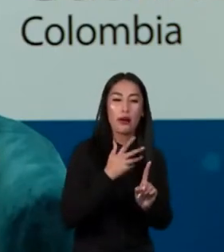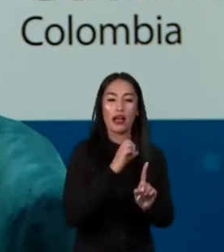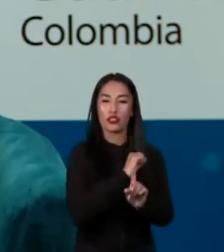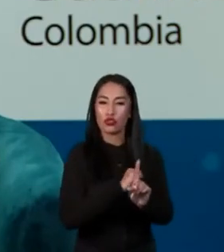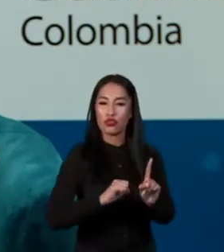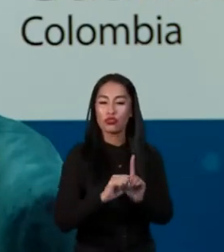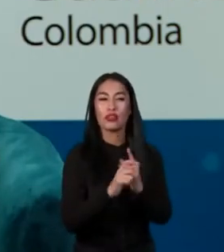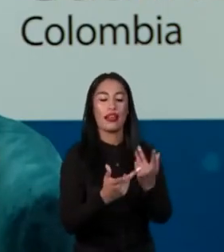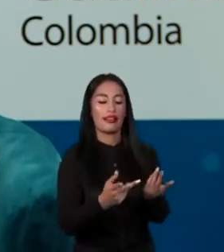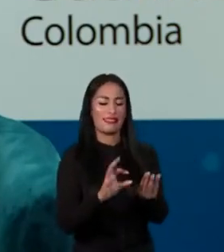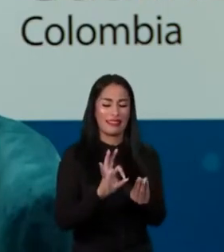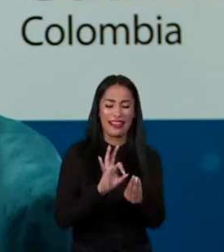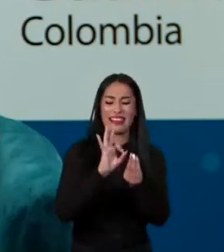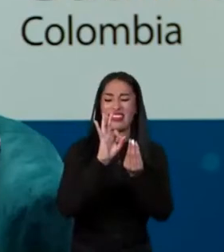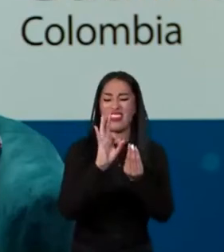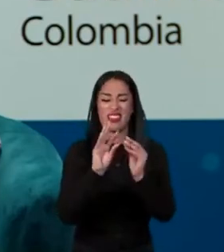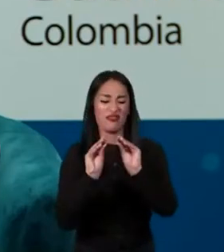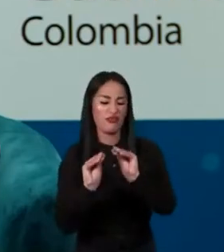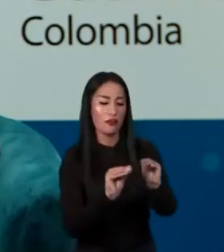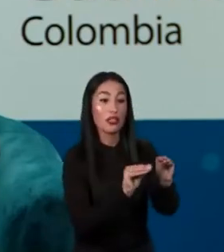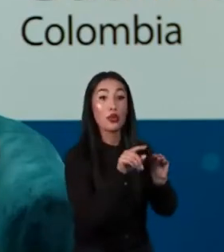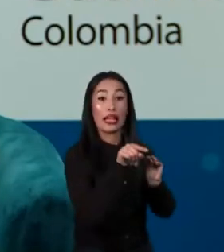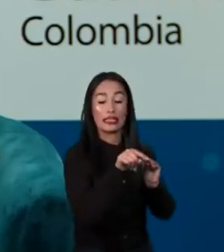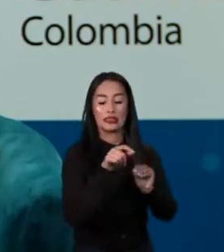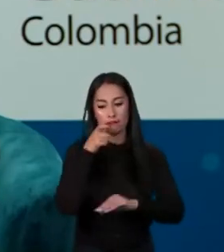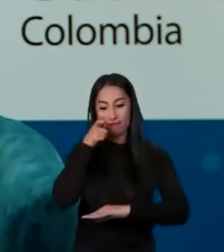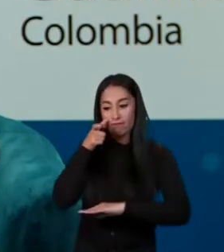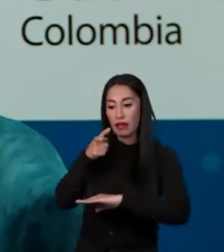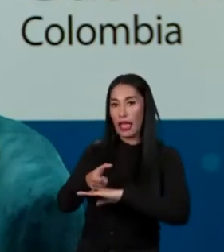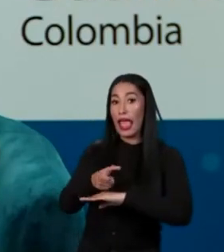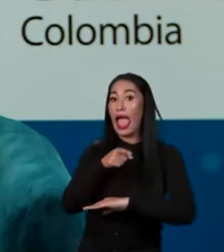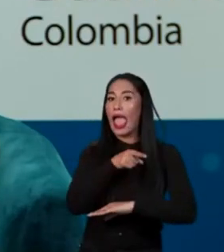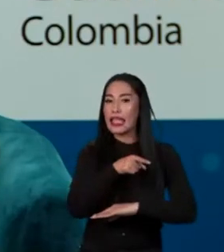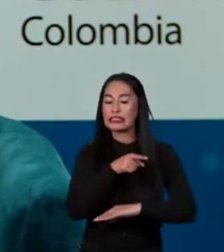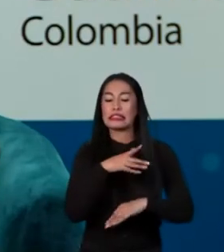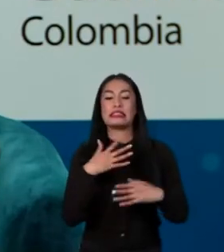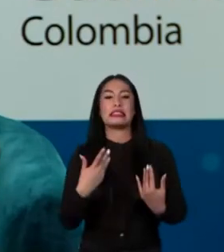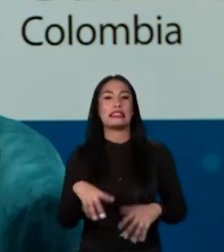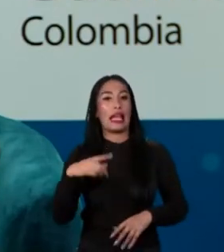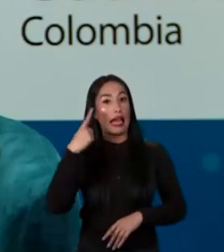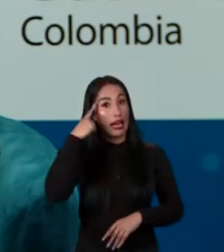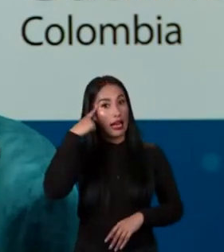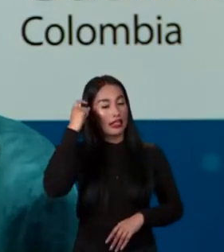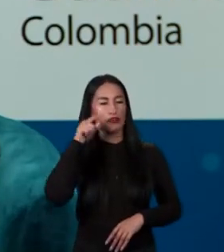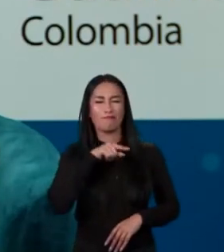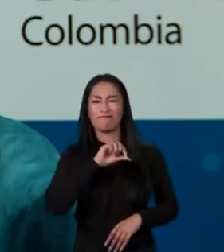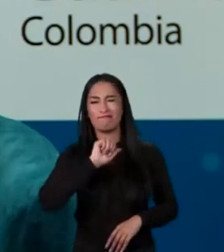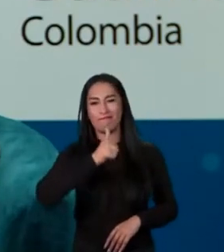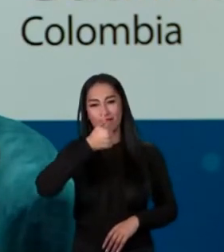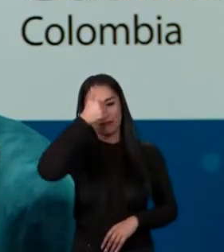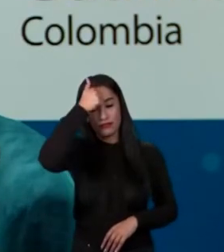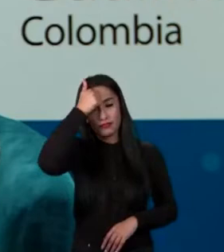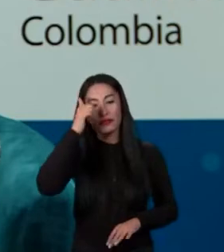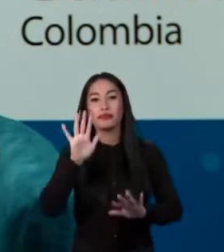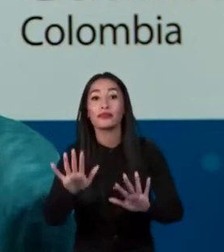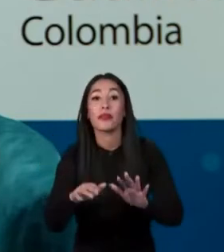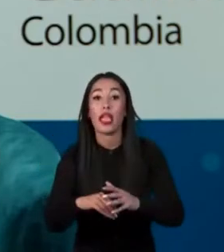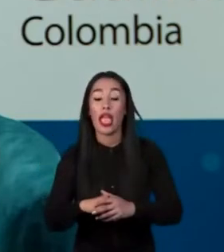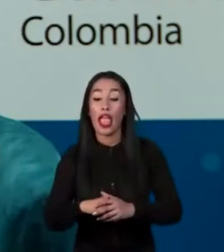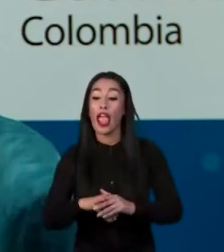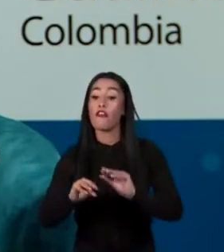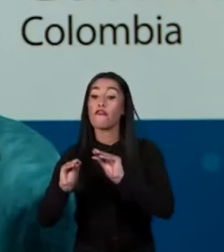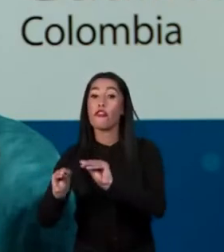la formación entonces ahí hay un reto fundamental porque la formación no son las clases